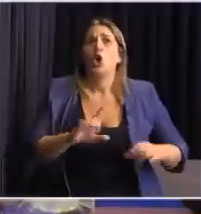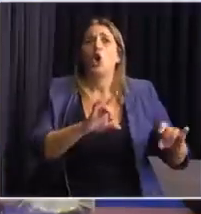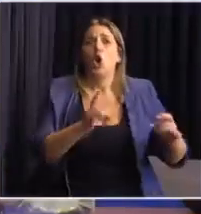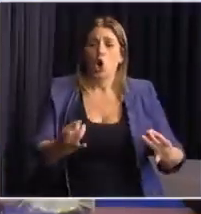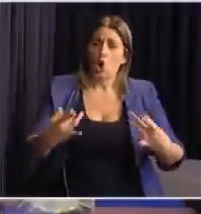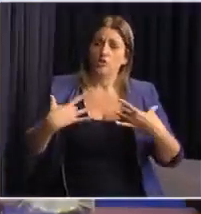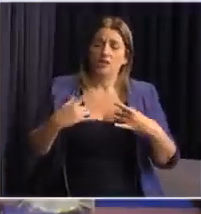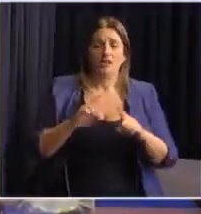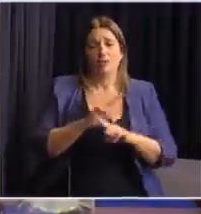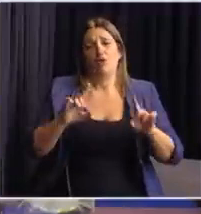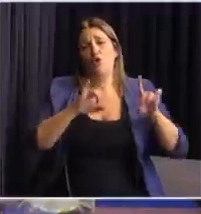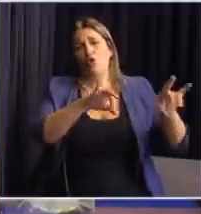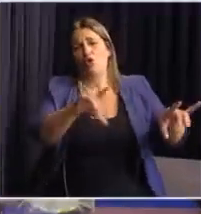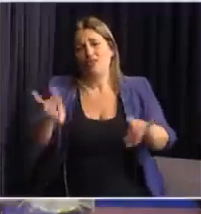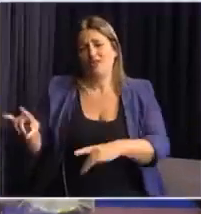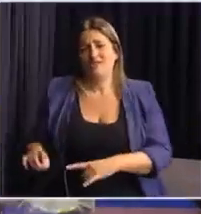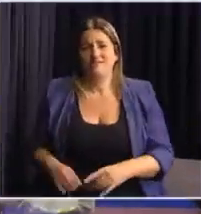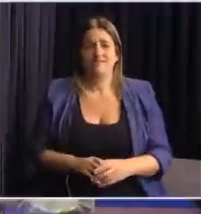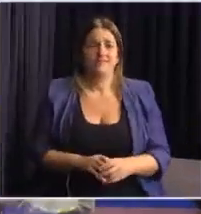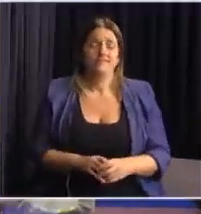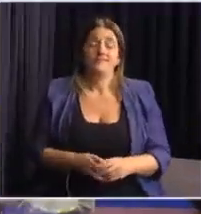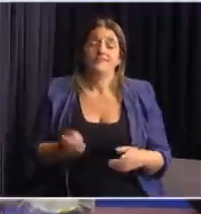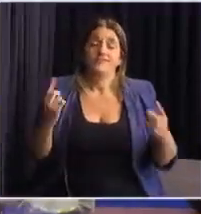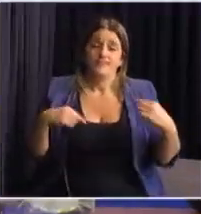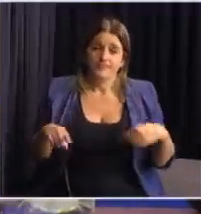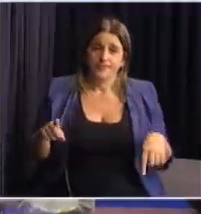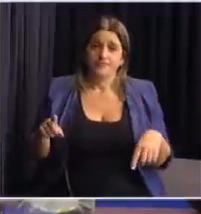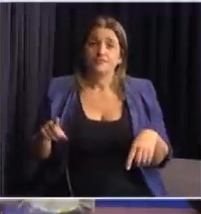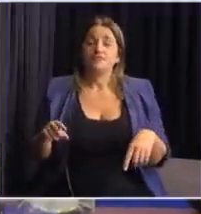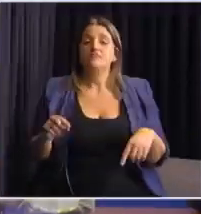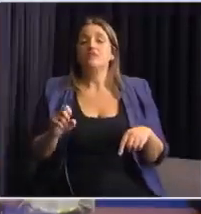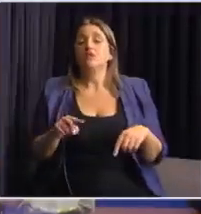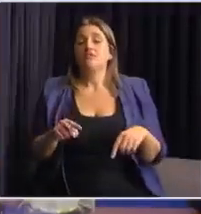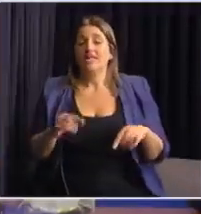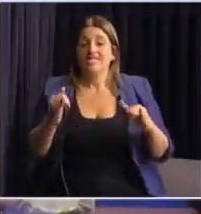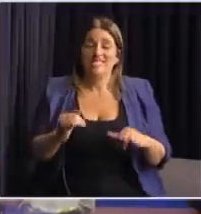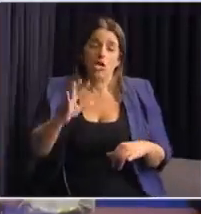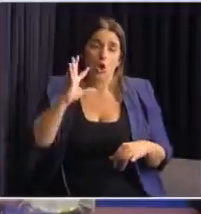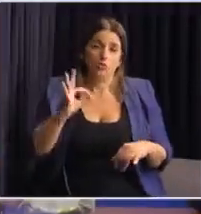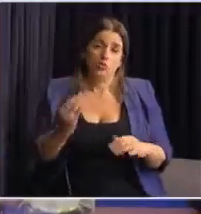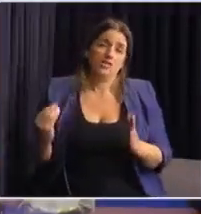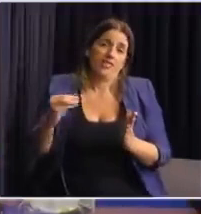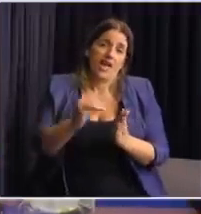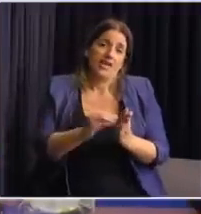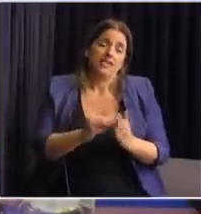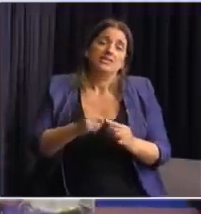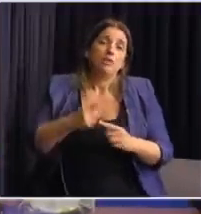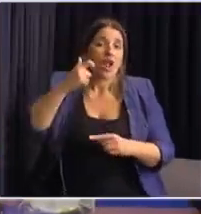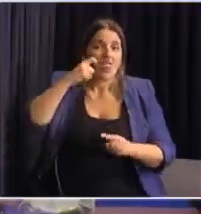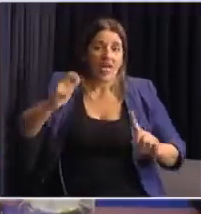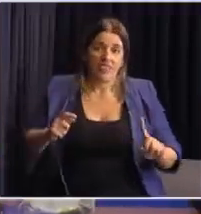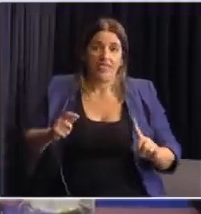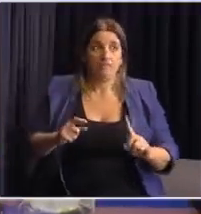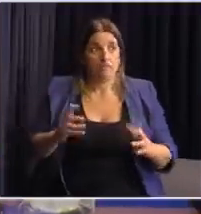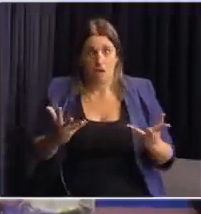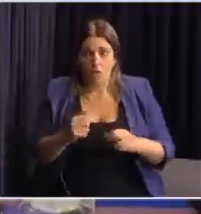contagiarse y para no contagiar, de ida y vuelta. Entonces, allí tiene la oportunidad de agendarse por edad, la agenda